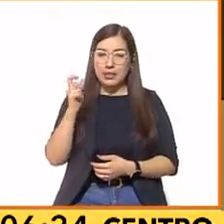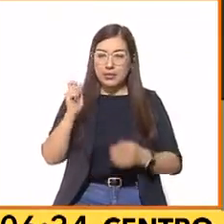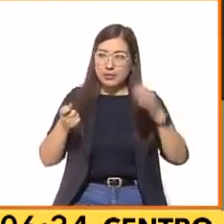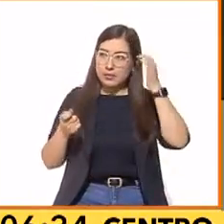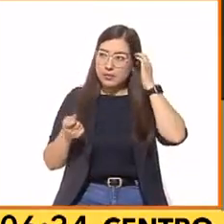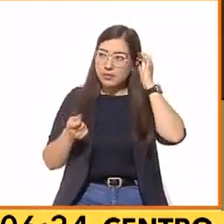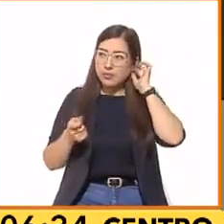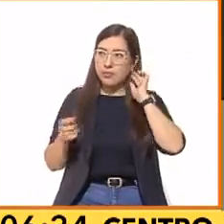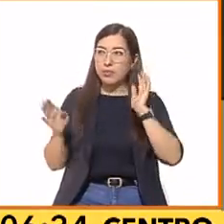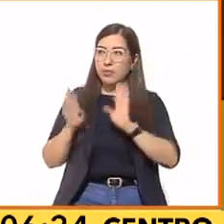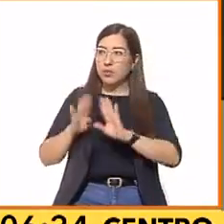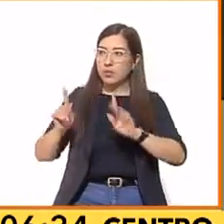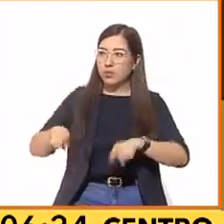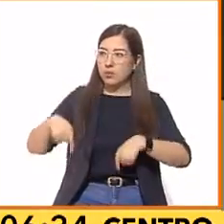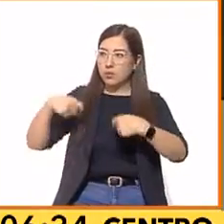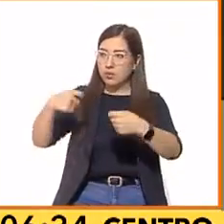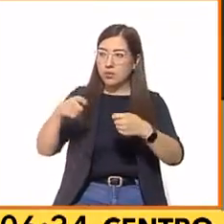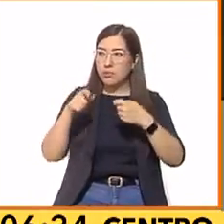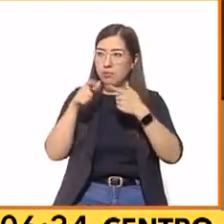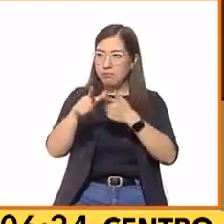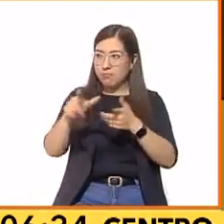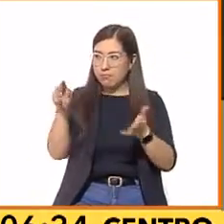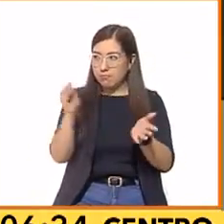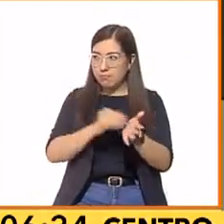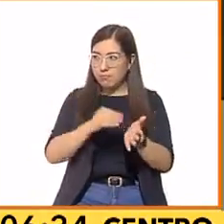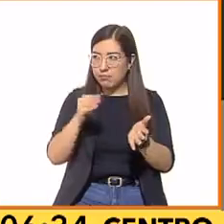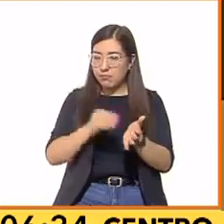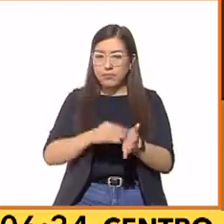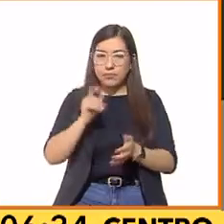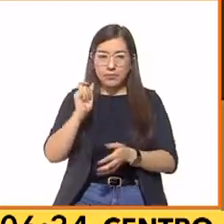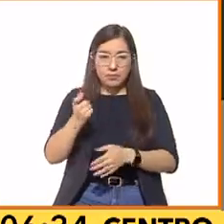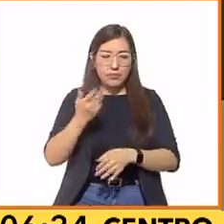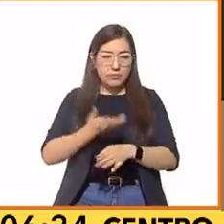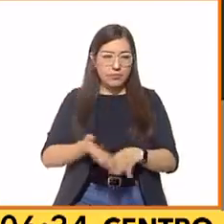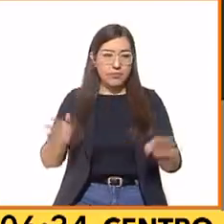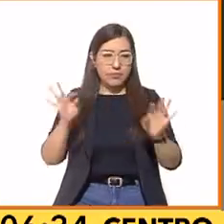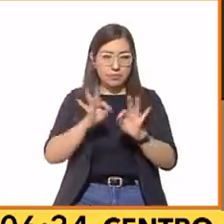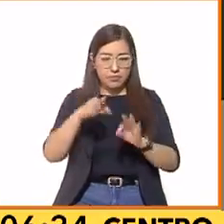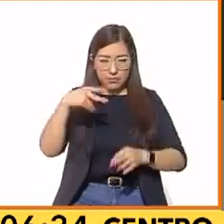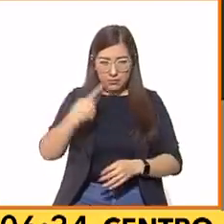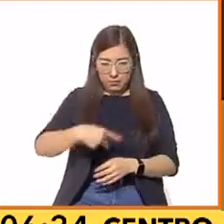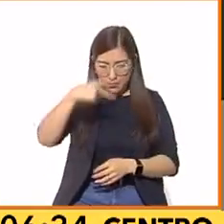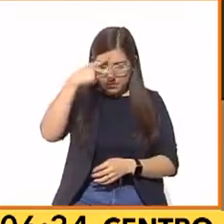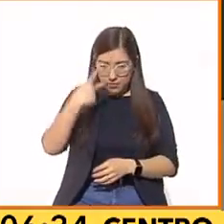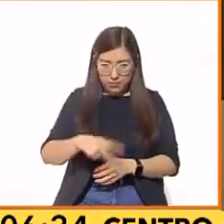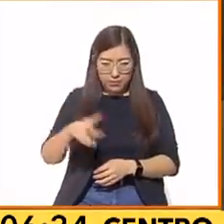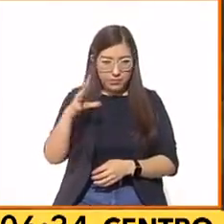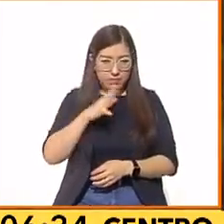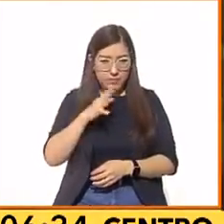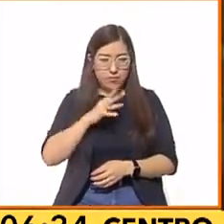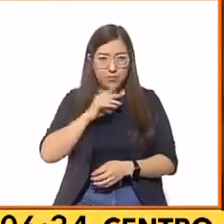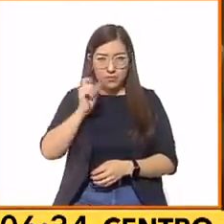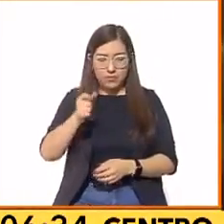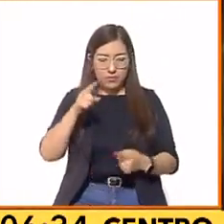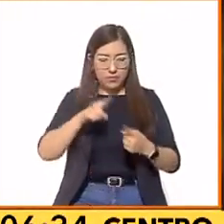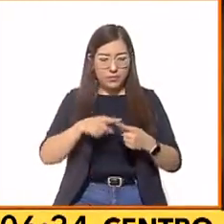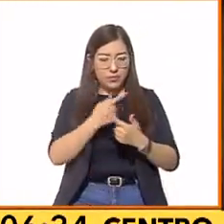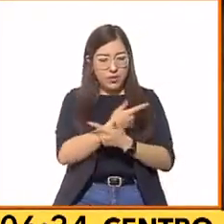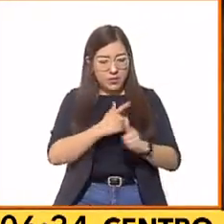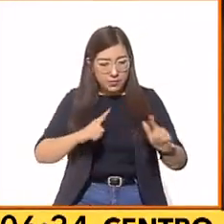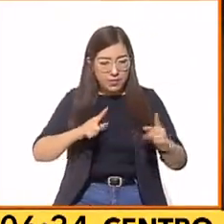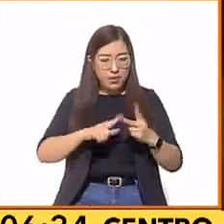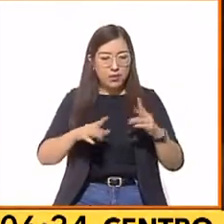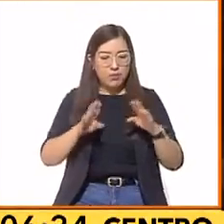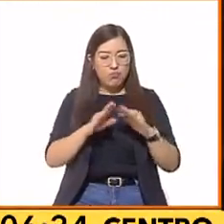Felipe, que sigue vigente, porque son principios fundamentales del Estado mexicano, hablar de libertad, hablar de